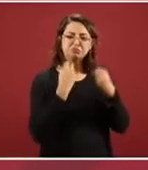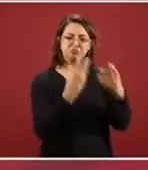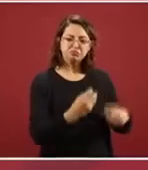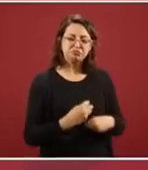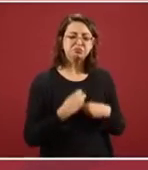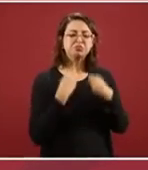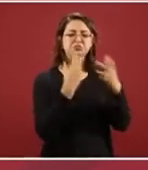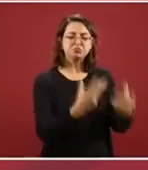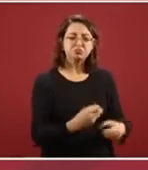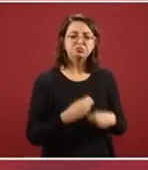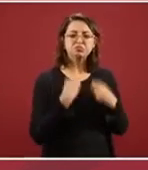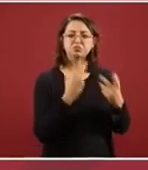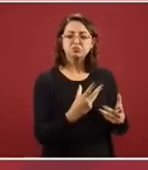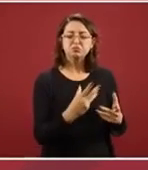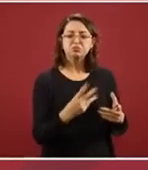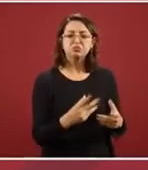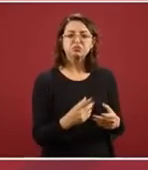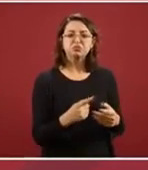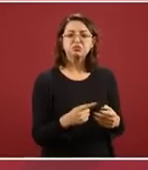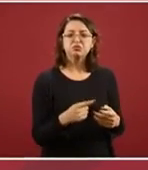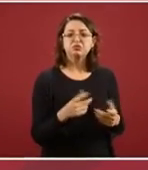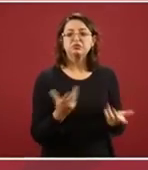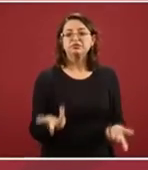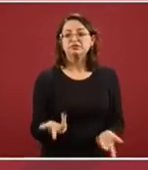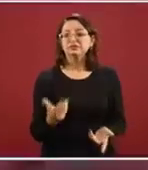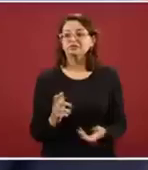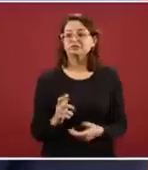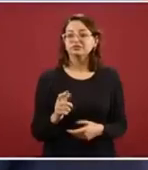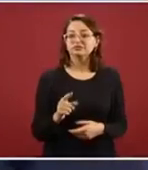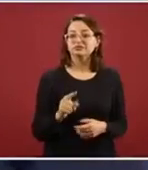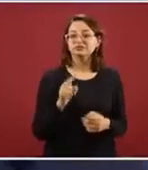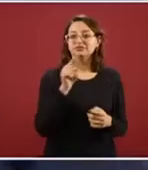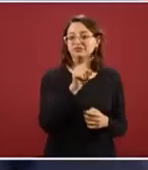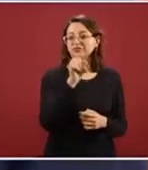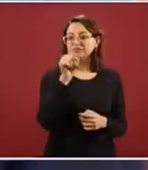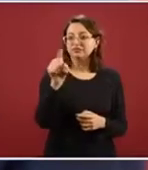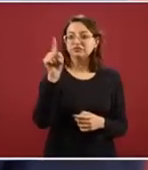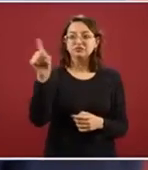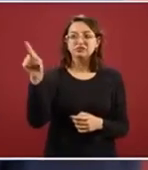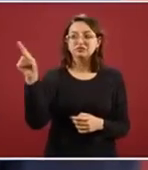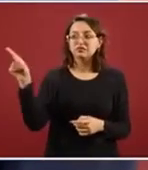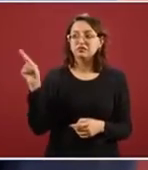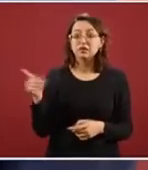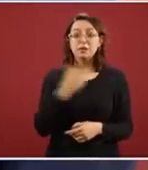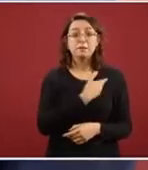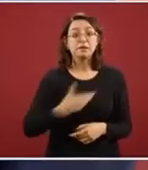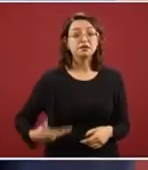antes que presidentes y que otros funcionarios que están ahí,